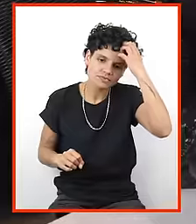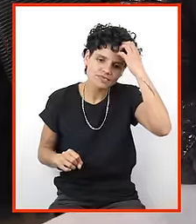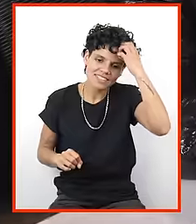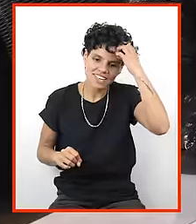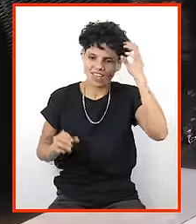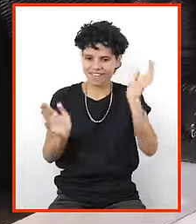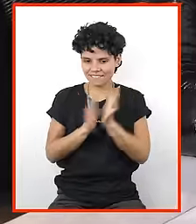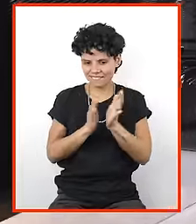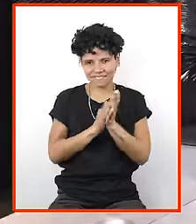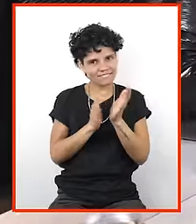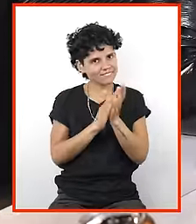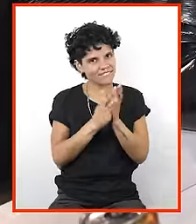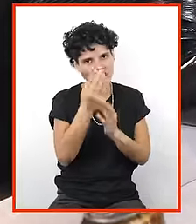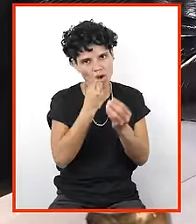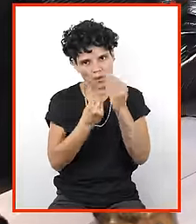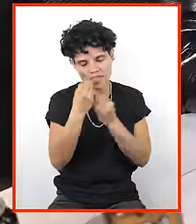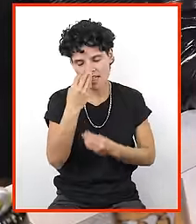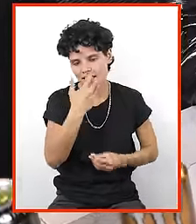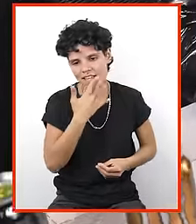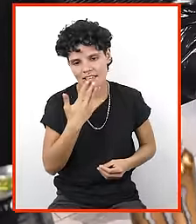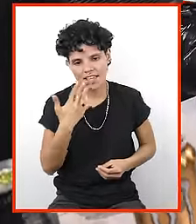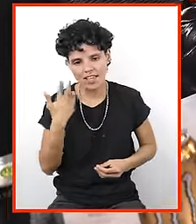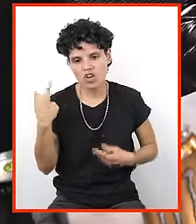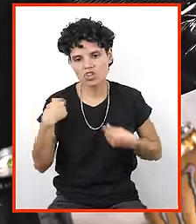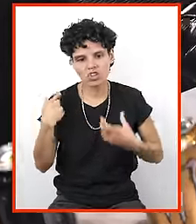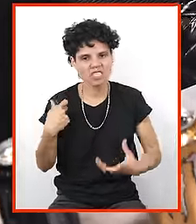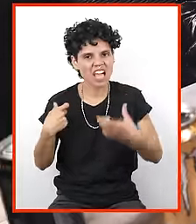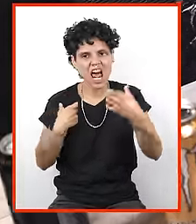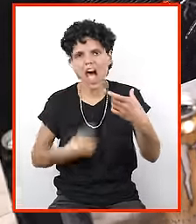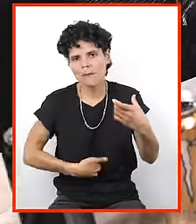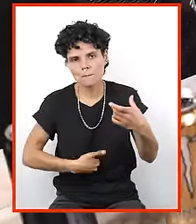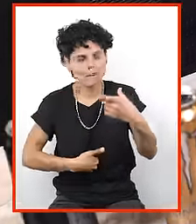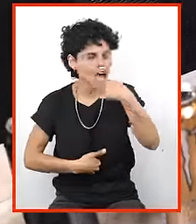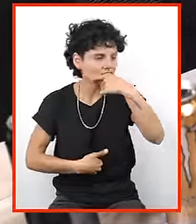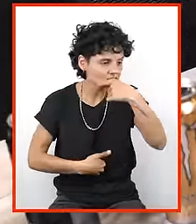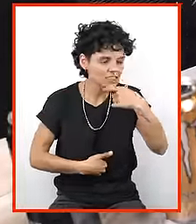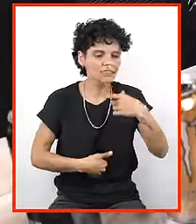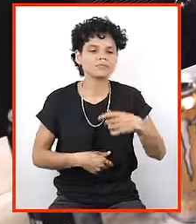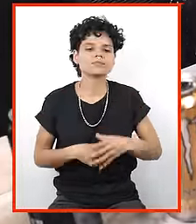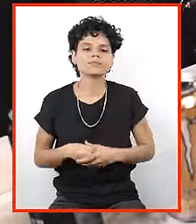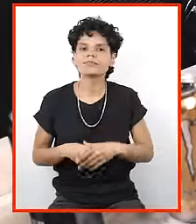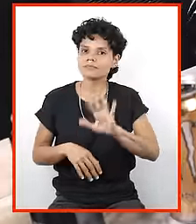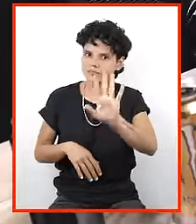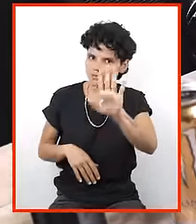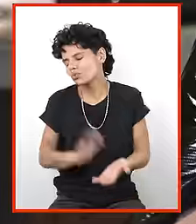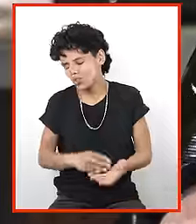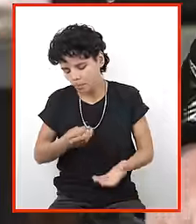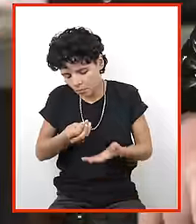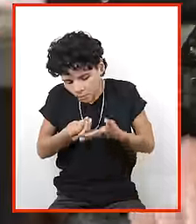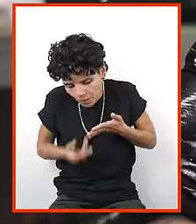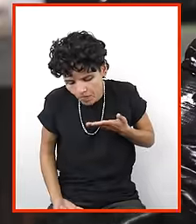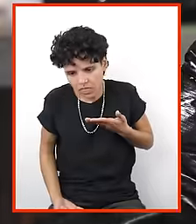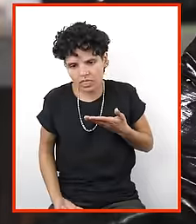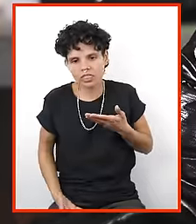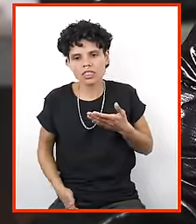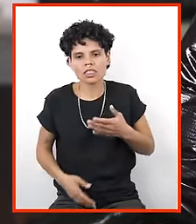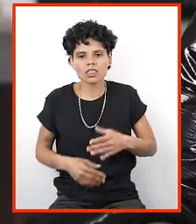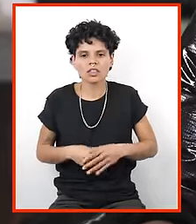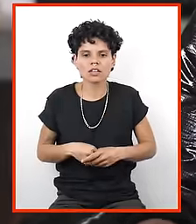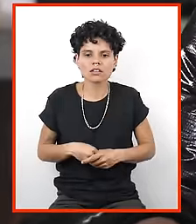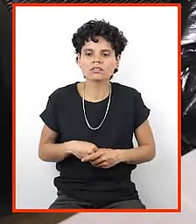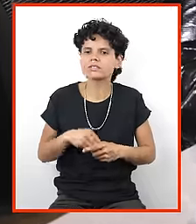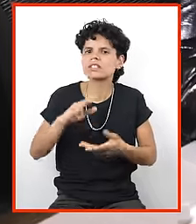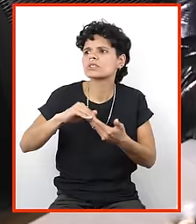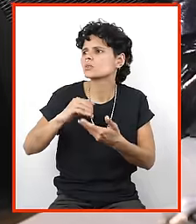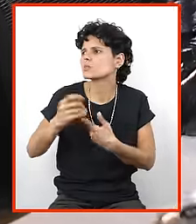vidrio. Qué buena comida. Me encantó esto. Lo voy a sacar Denis, porque yo tengo hambre. Denis, eres... Te digo algo, eres la que mejor ha